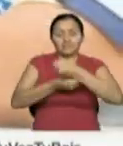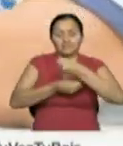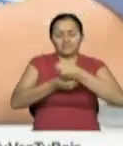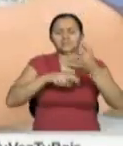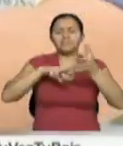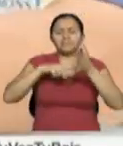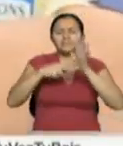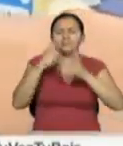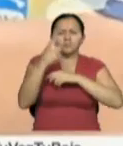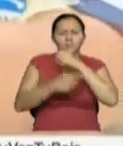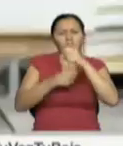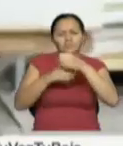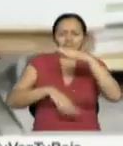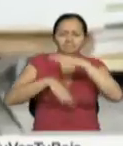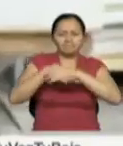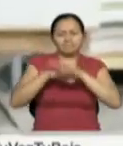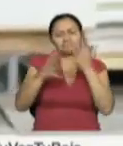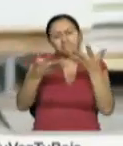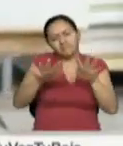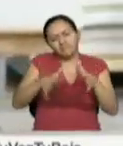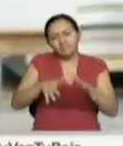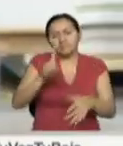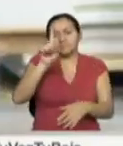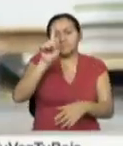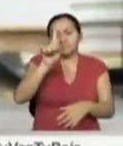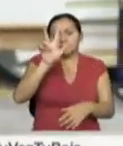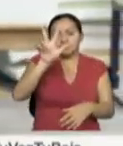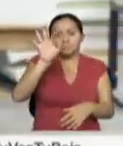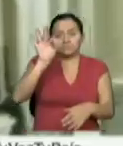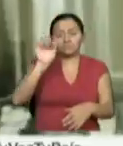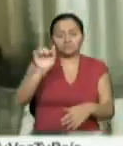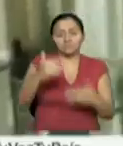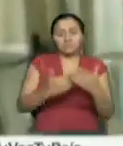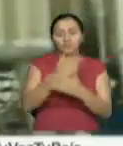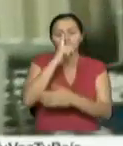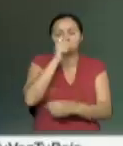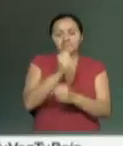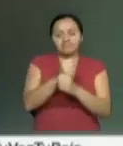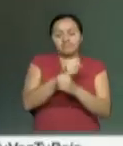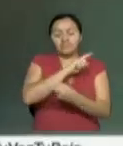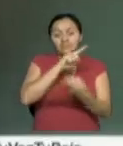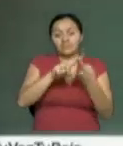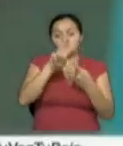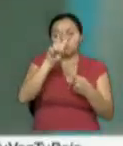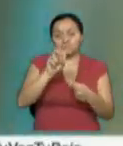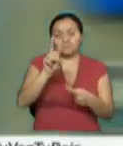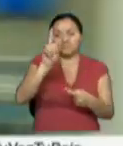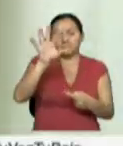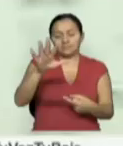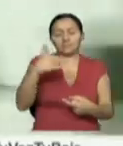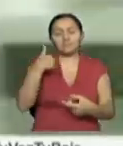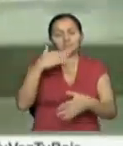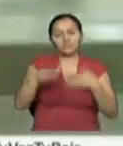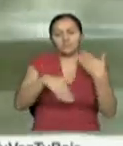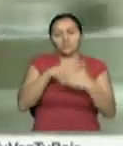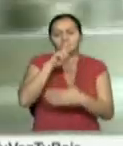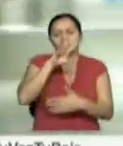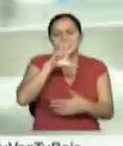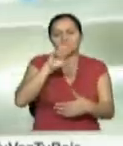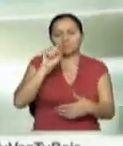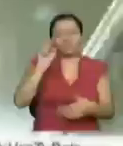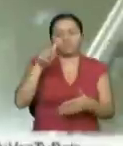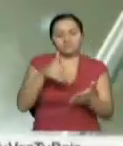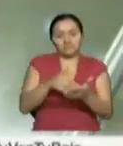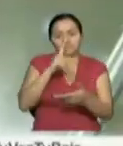decir, que al año se crearon aproximadamente 39 mil nuevos empleos. Al año 2025 se prevé generar 251